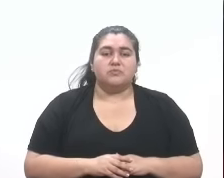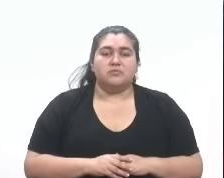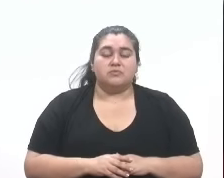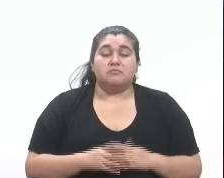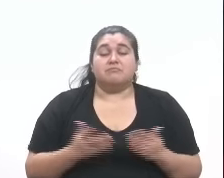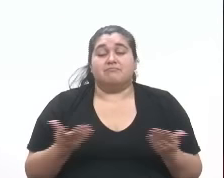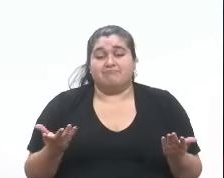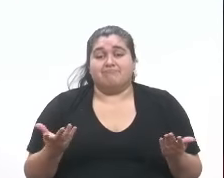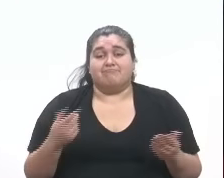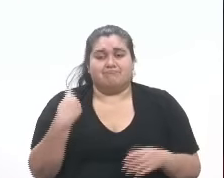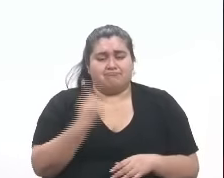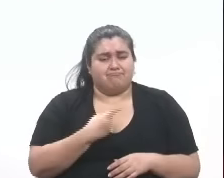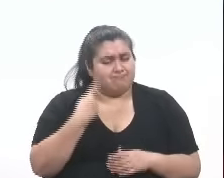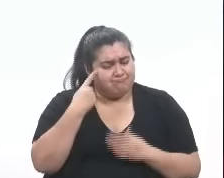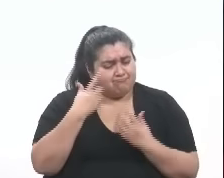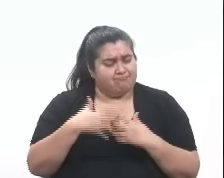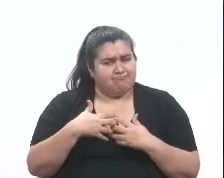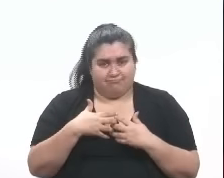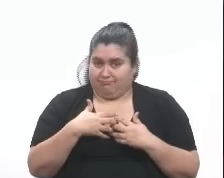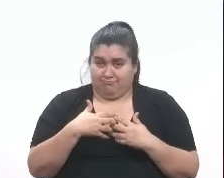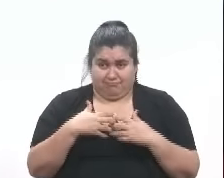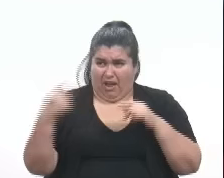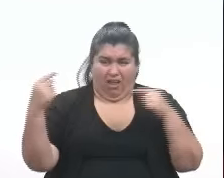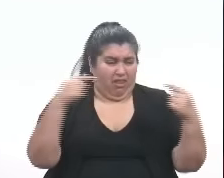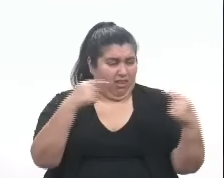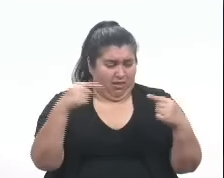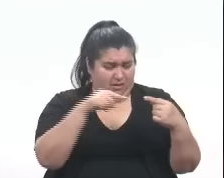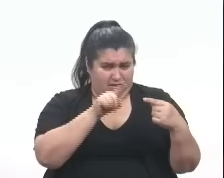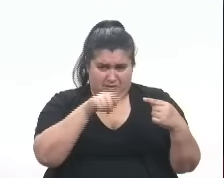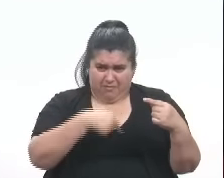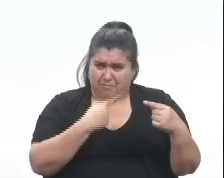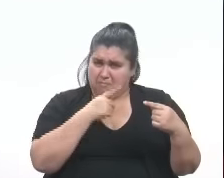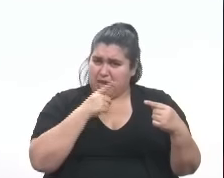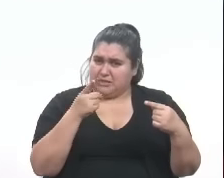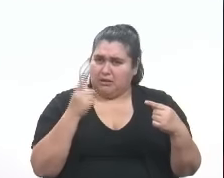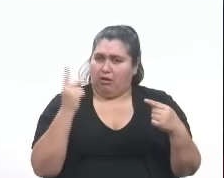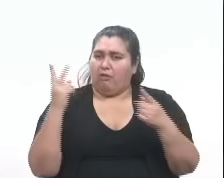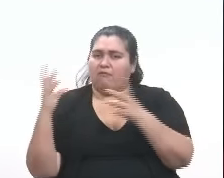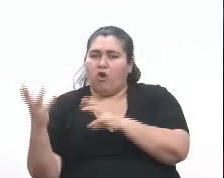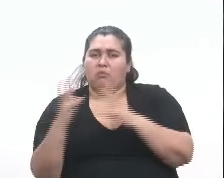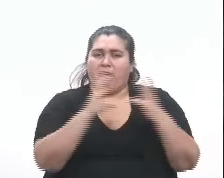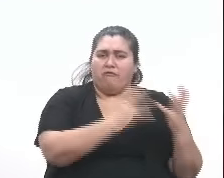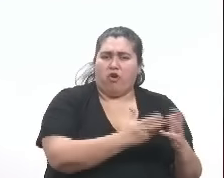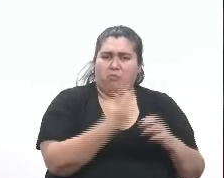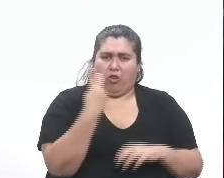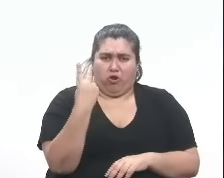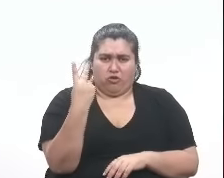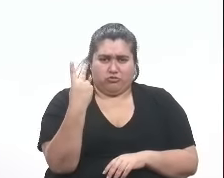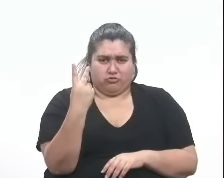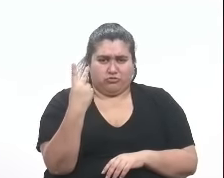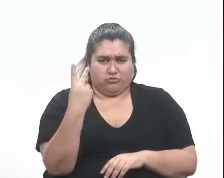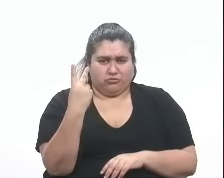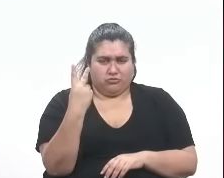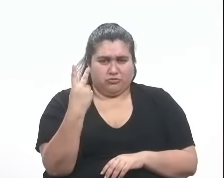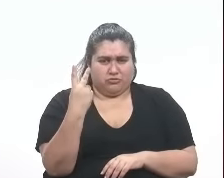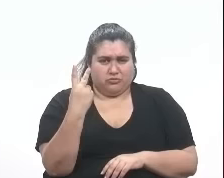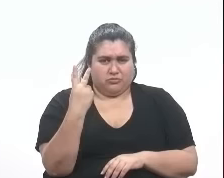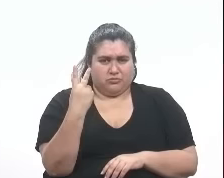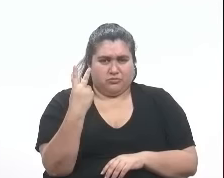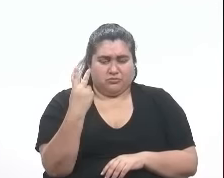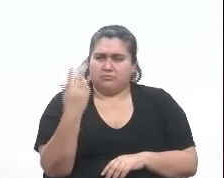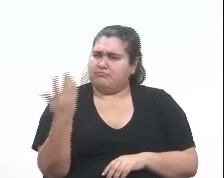uno ve realmente que acá la disputa, ¿cuáles son? Dos modelos. Tenemos dos modelos y tenemos